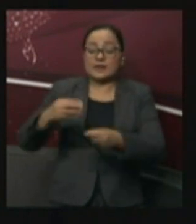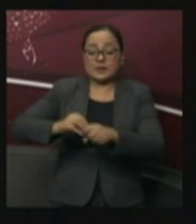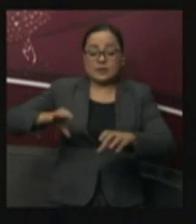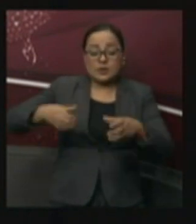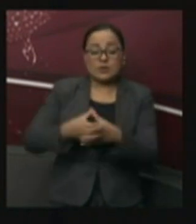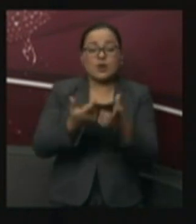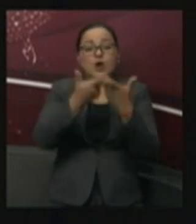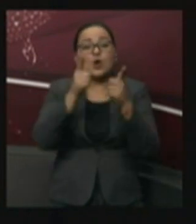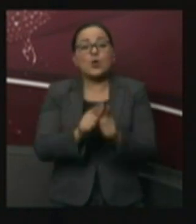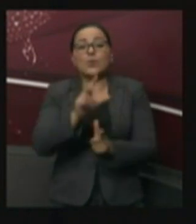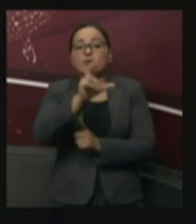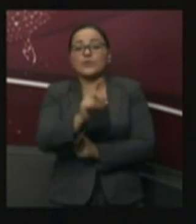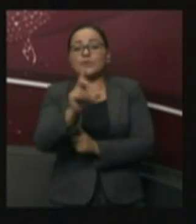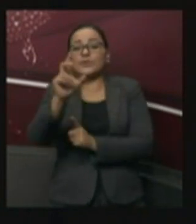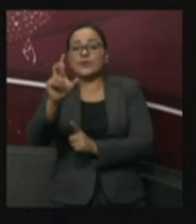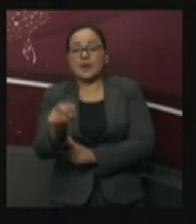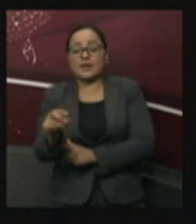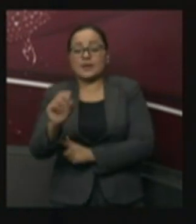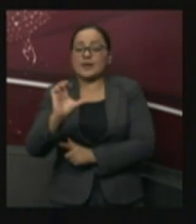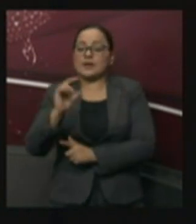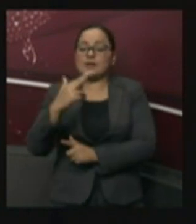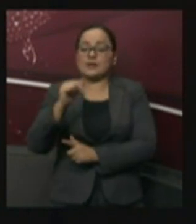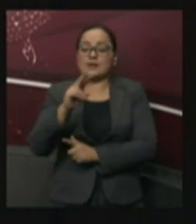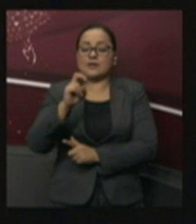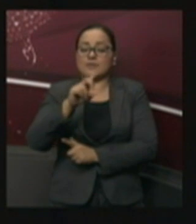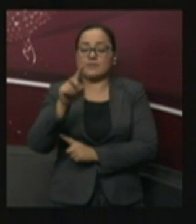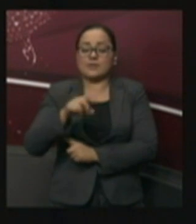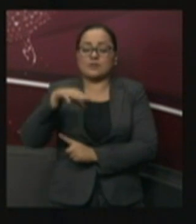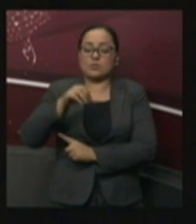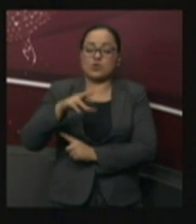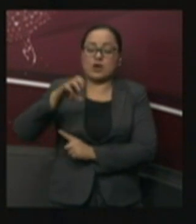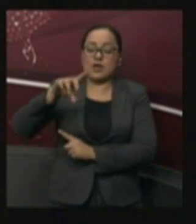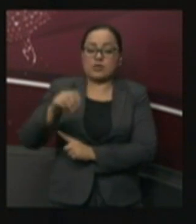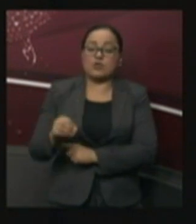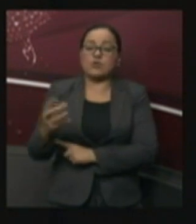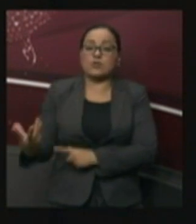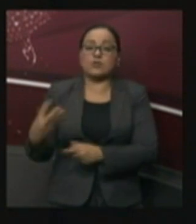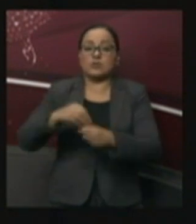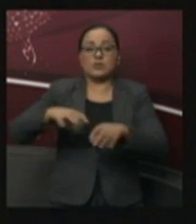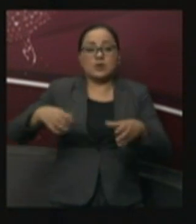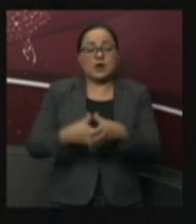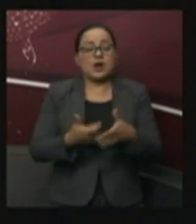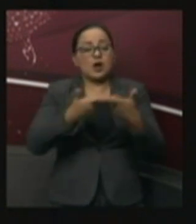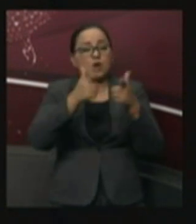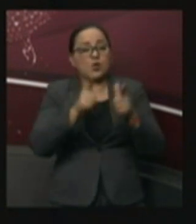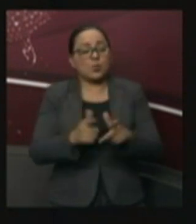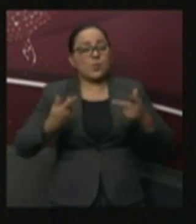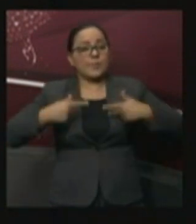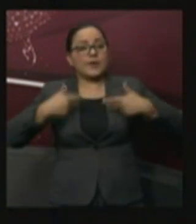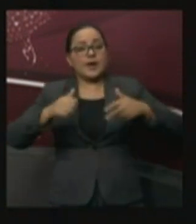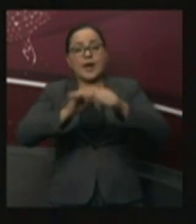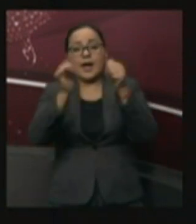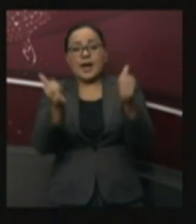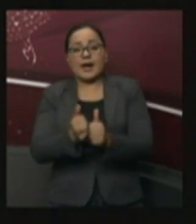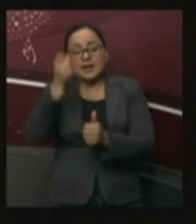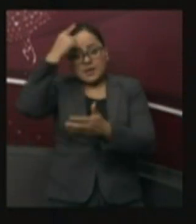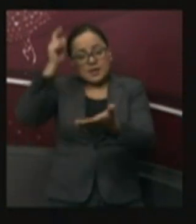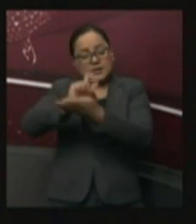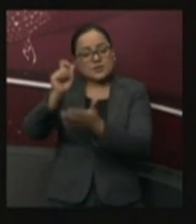de los 3030, Chávez Morado formó la Liga de Artistas y Escritores